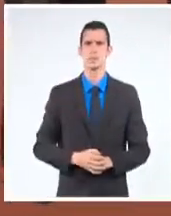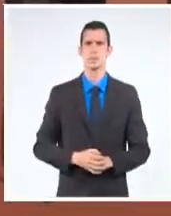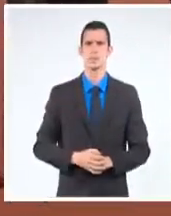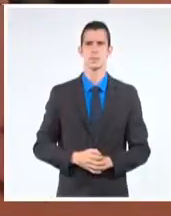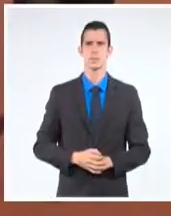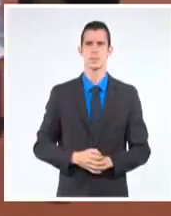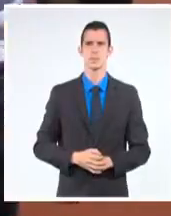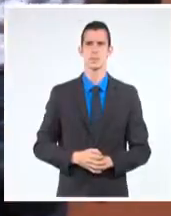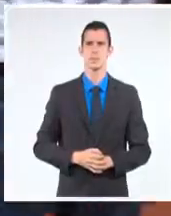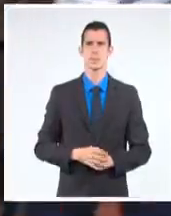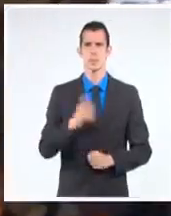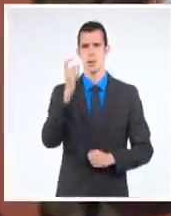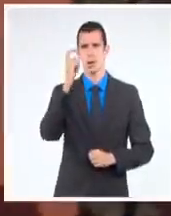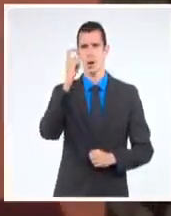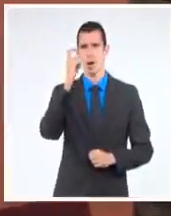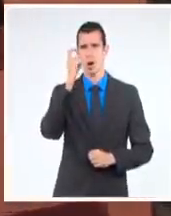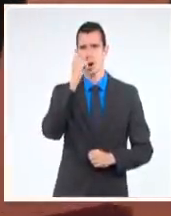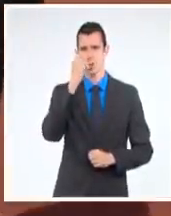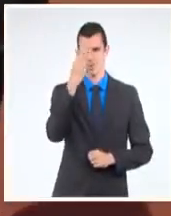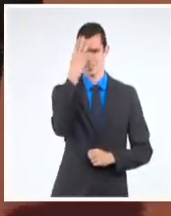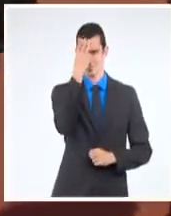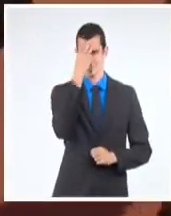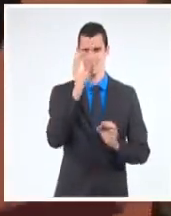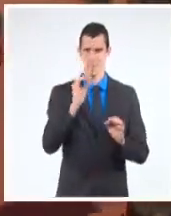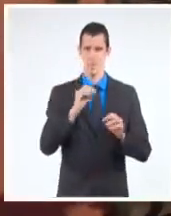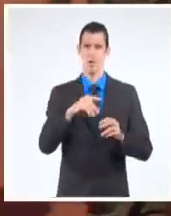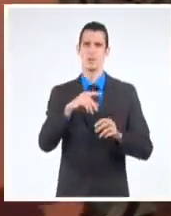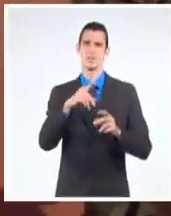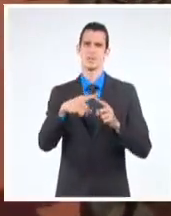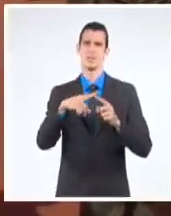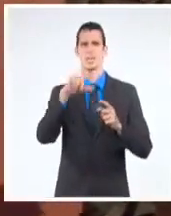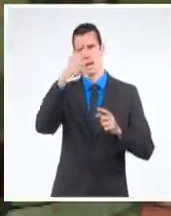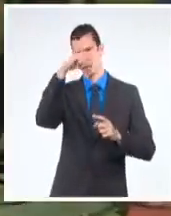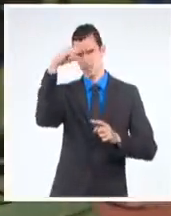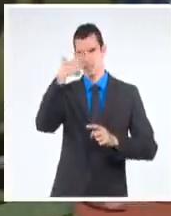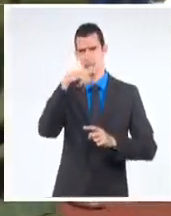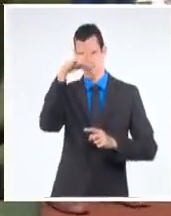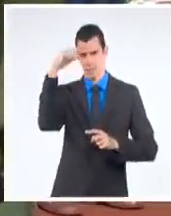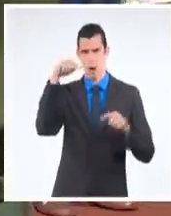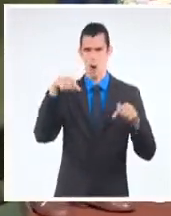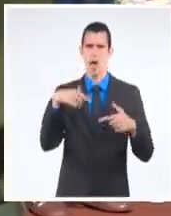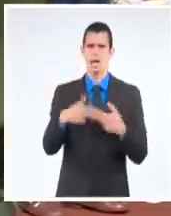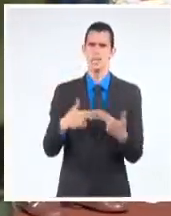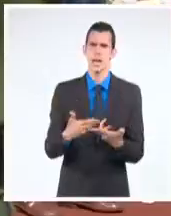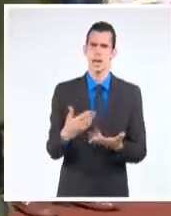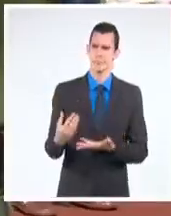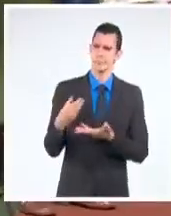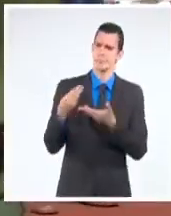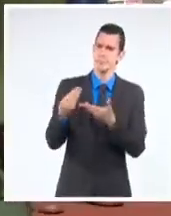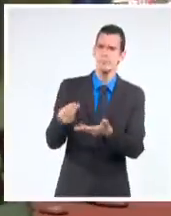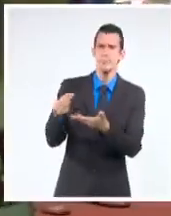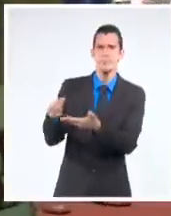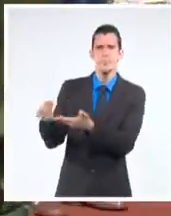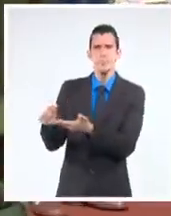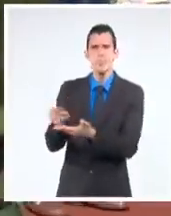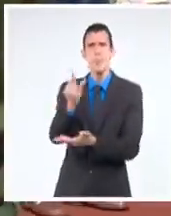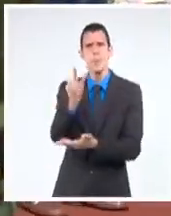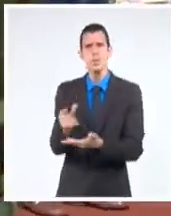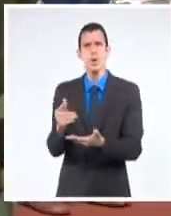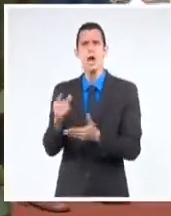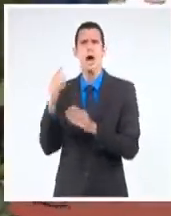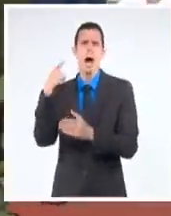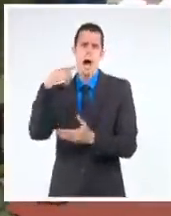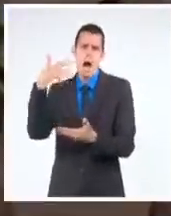varios reconocimientos, entre ellos el sello conmemorativo 60 aniversario, a pensionados, combatientes y